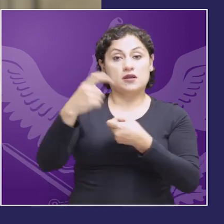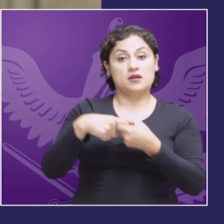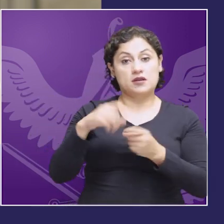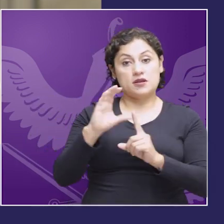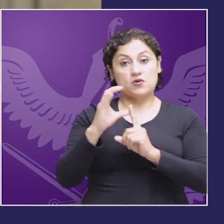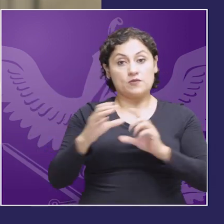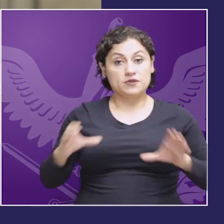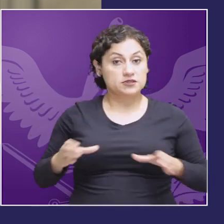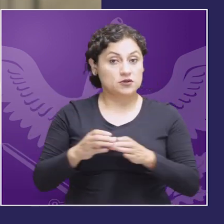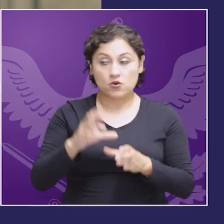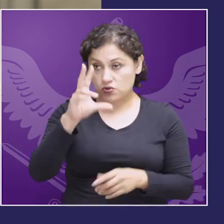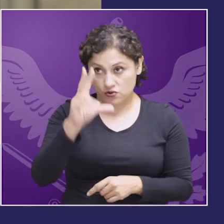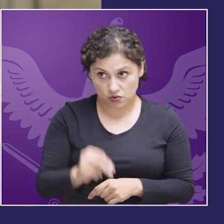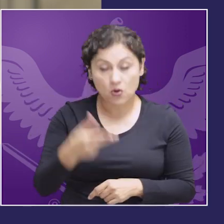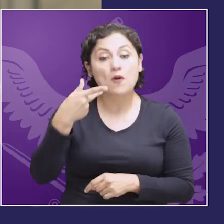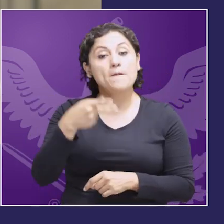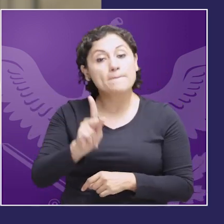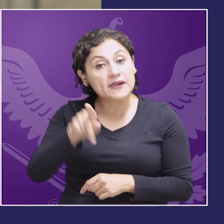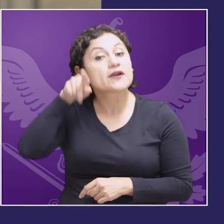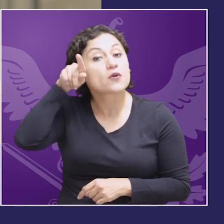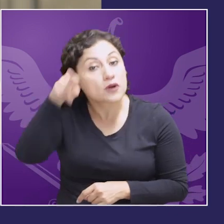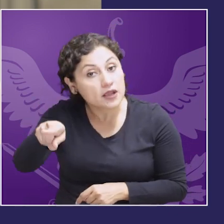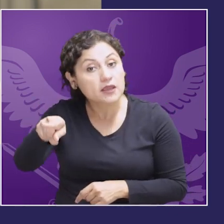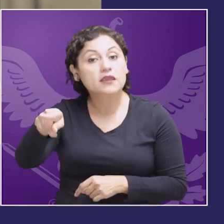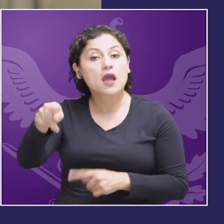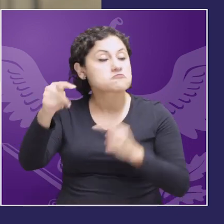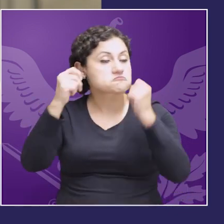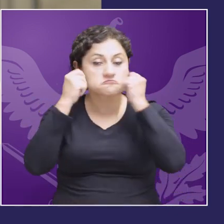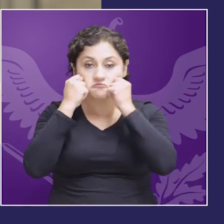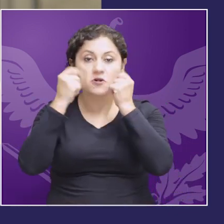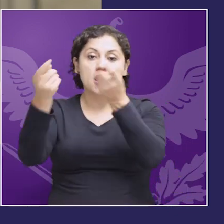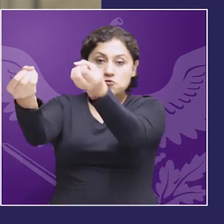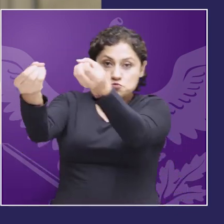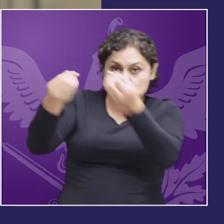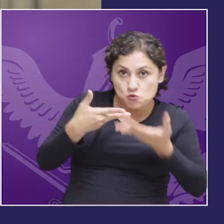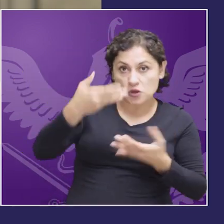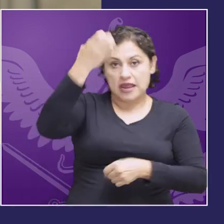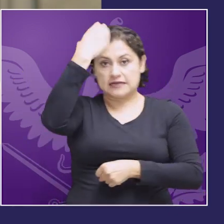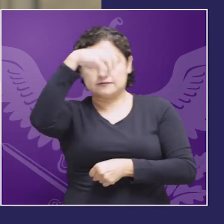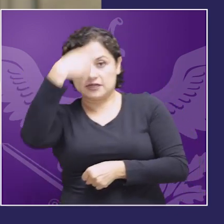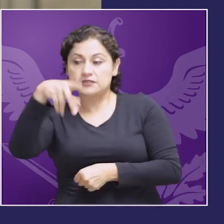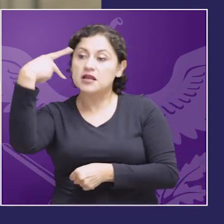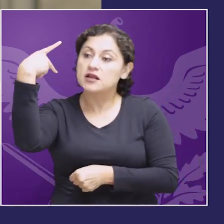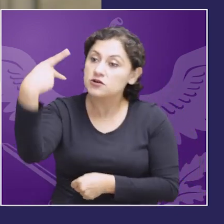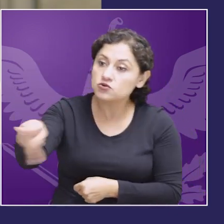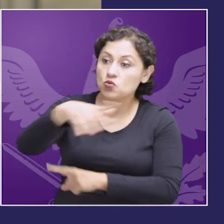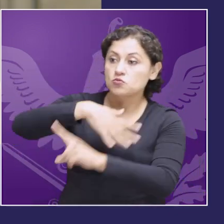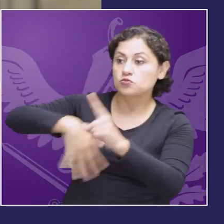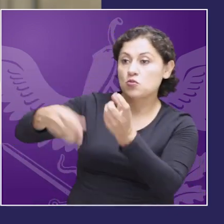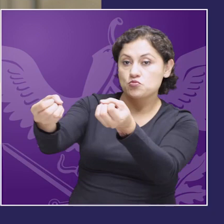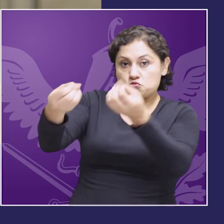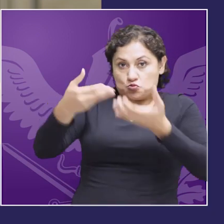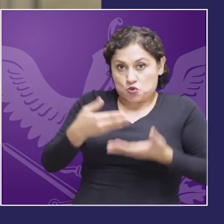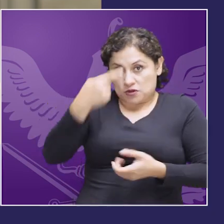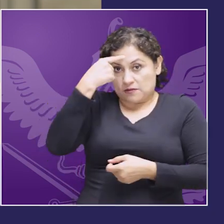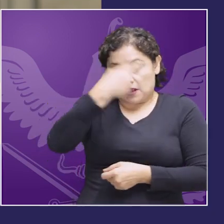obstante no ser parte en esta integración de la Comisión Permanente de Género y Acceso a la Justicia, ha puesto todo su